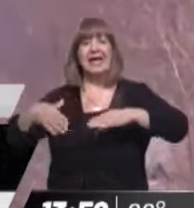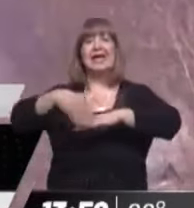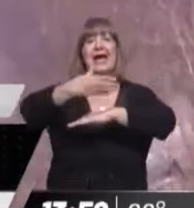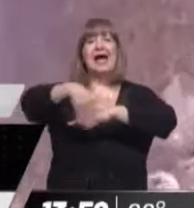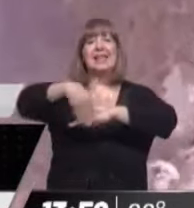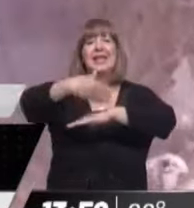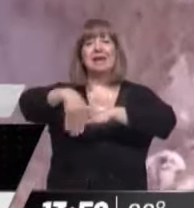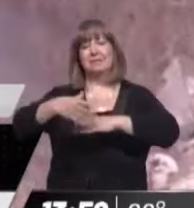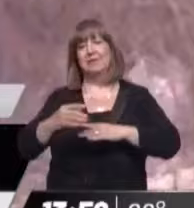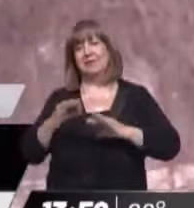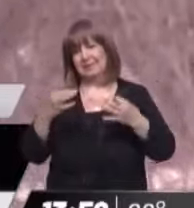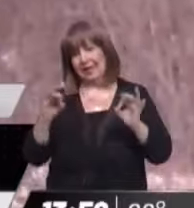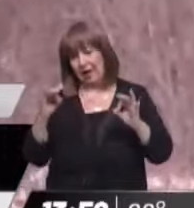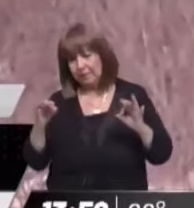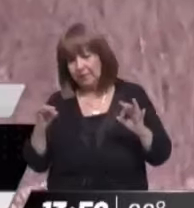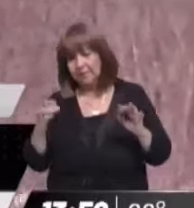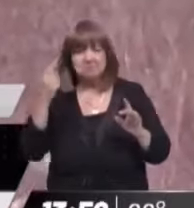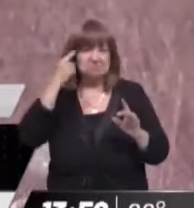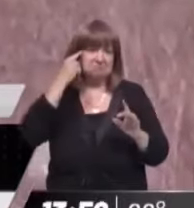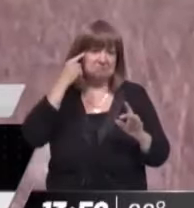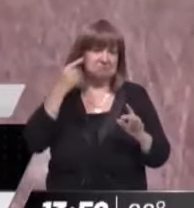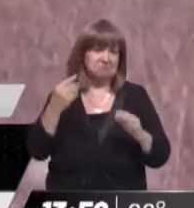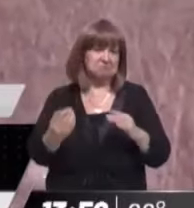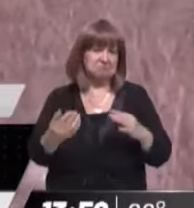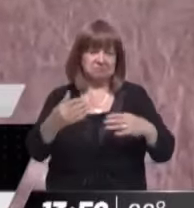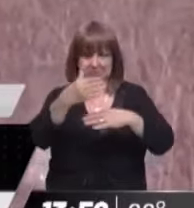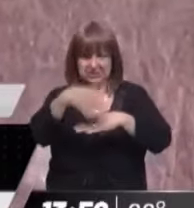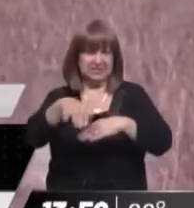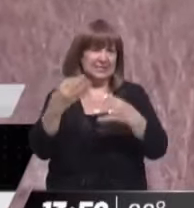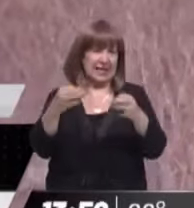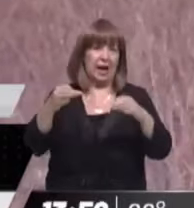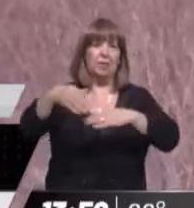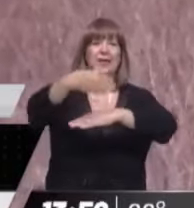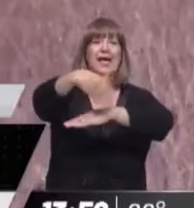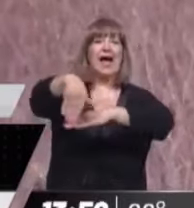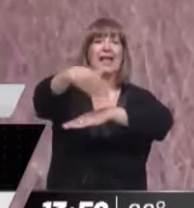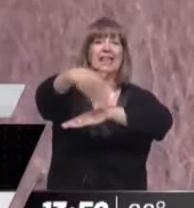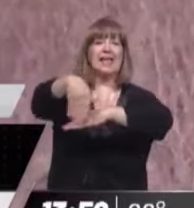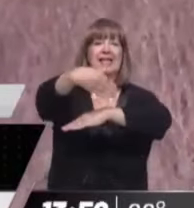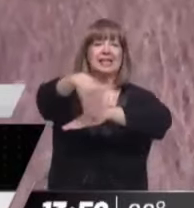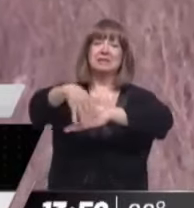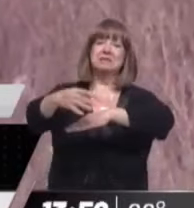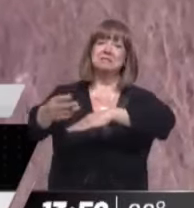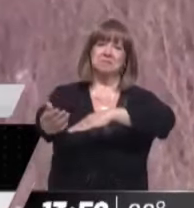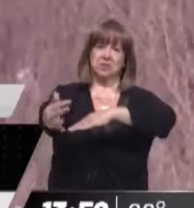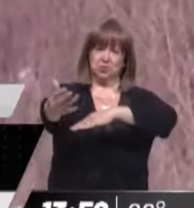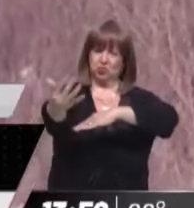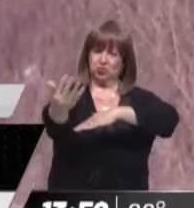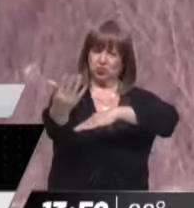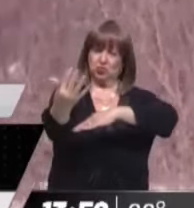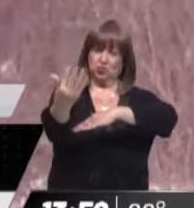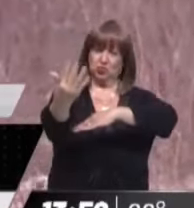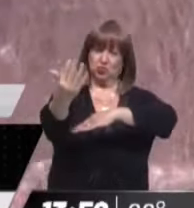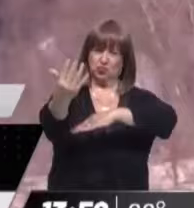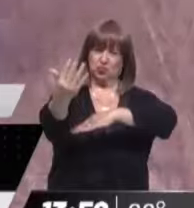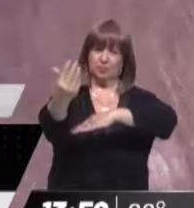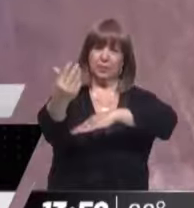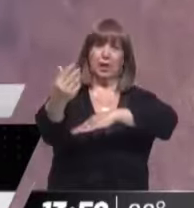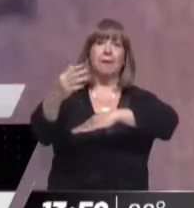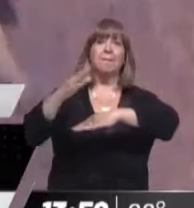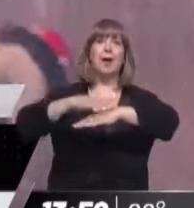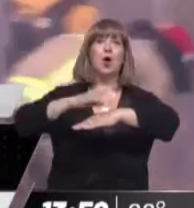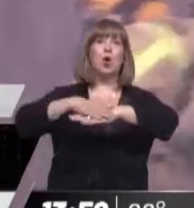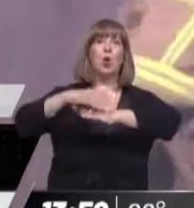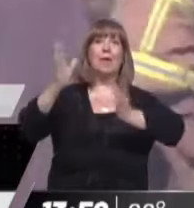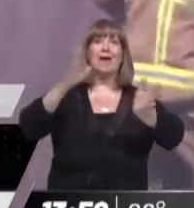que yo les mostraba. Todos pensábamos que el fuego no iba a cruzar la callecita de tierra, por decirlo de alguna